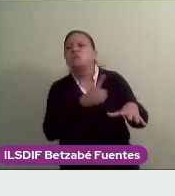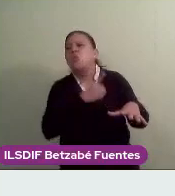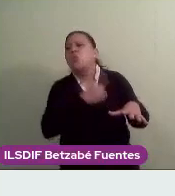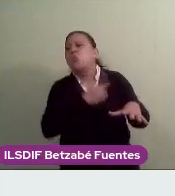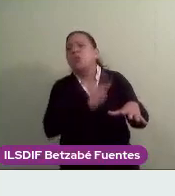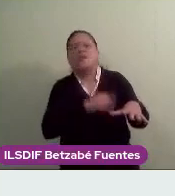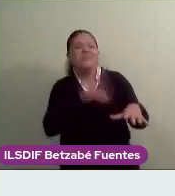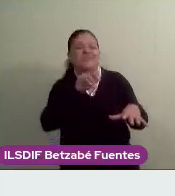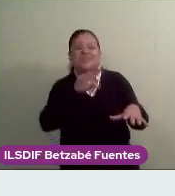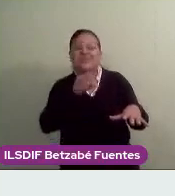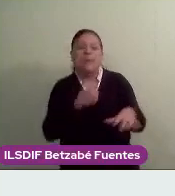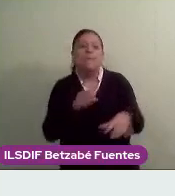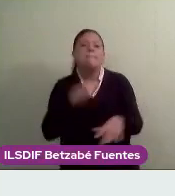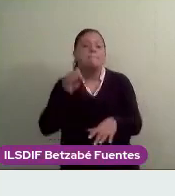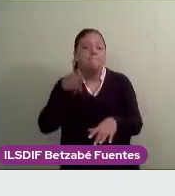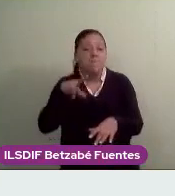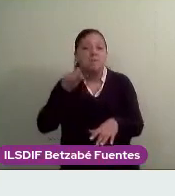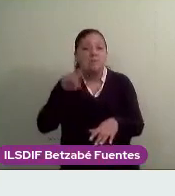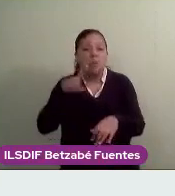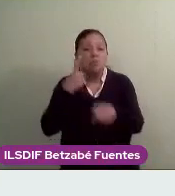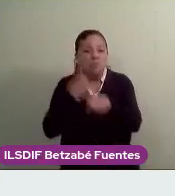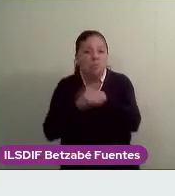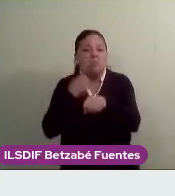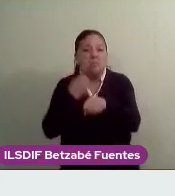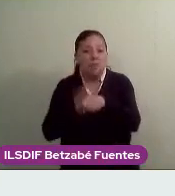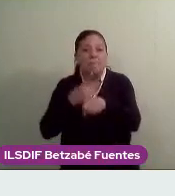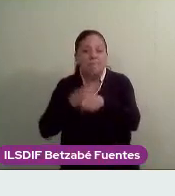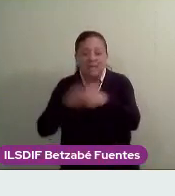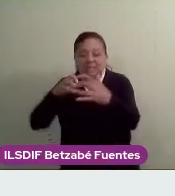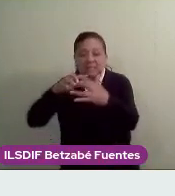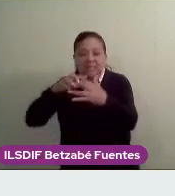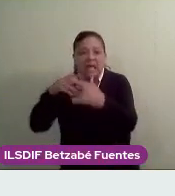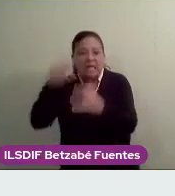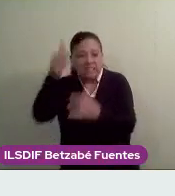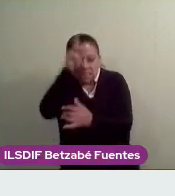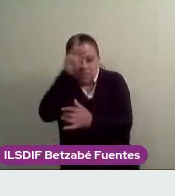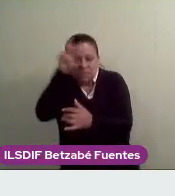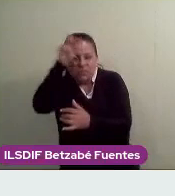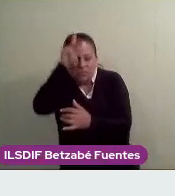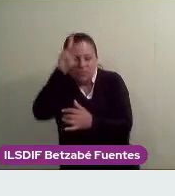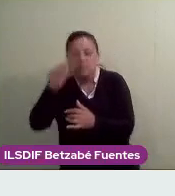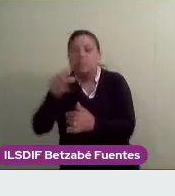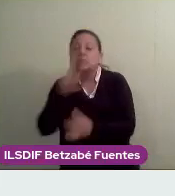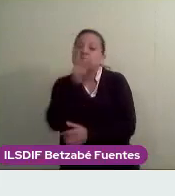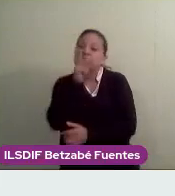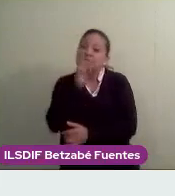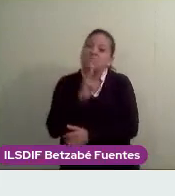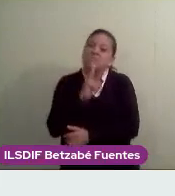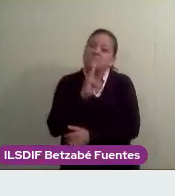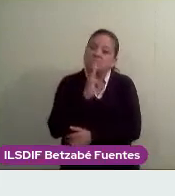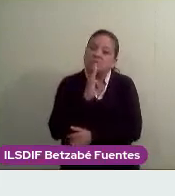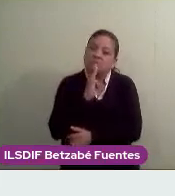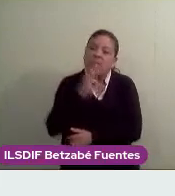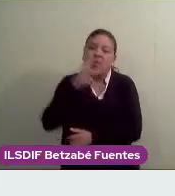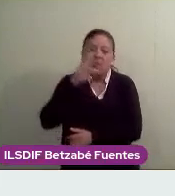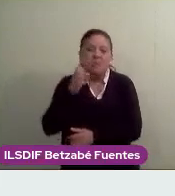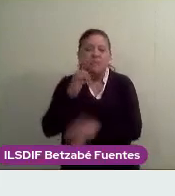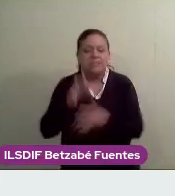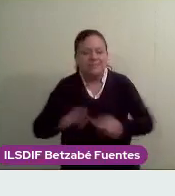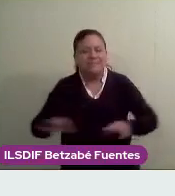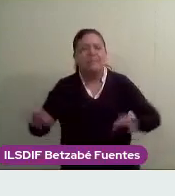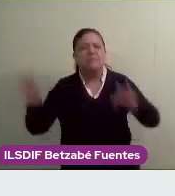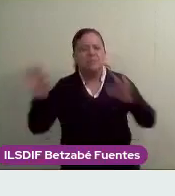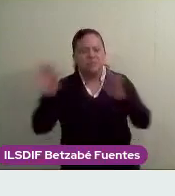una situación de violencia. Tal vez no física, pero sí psicológica. Entonces es importante el reconocimiento de todas